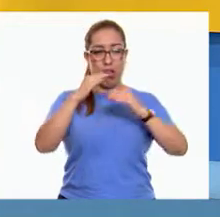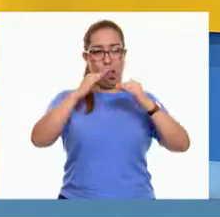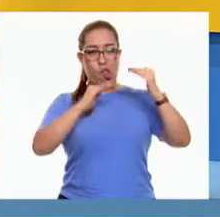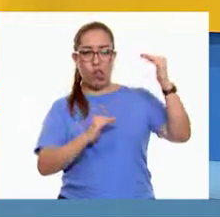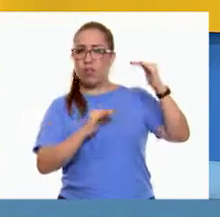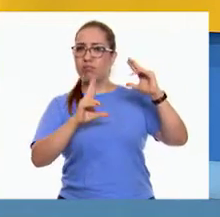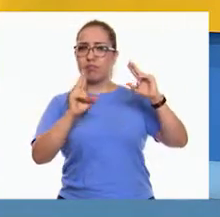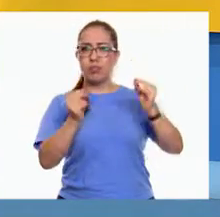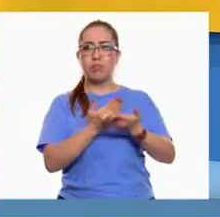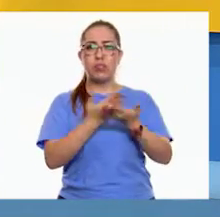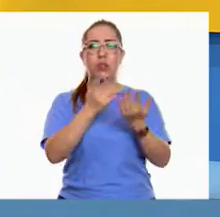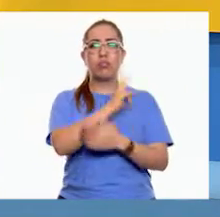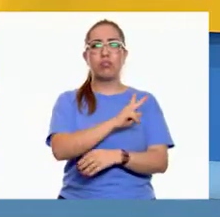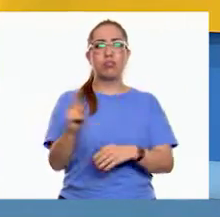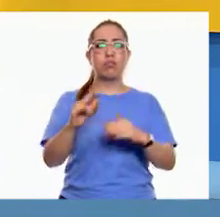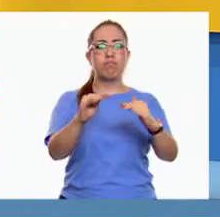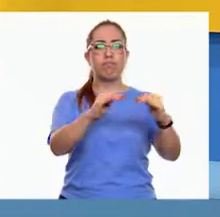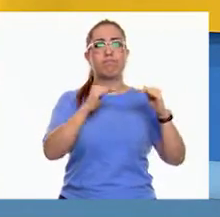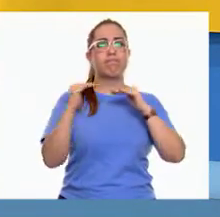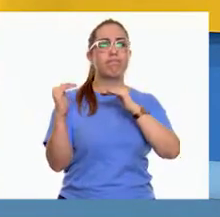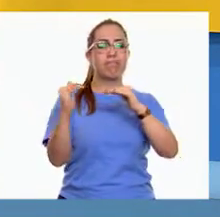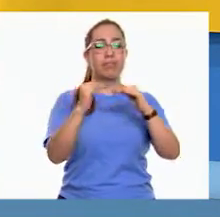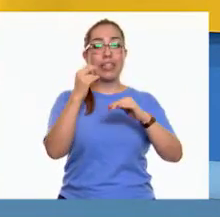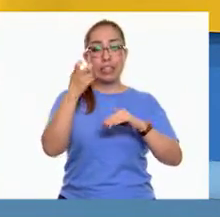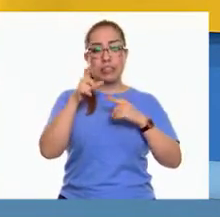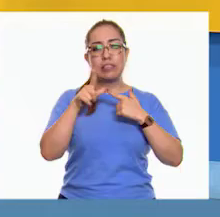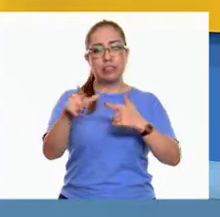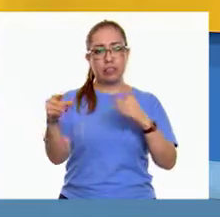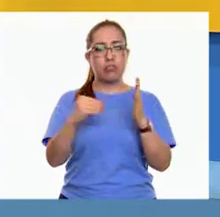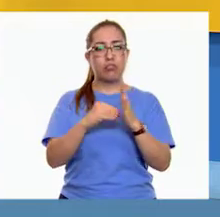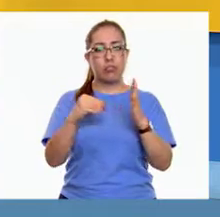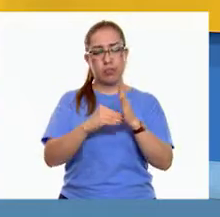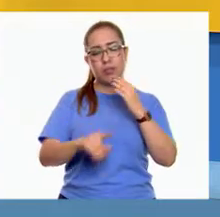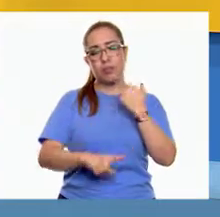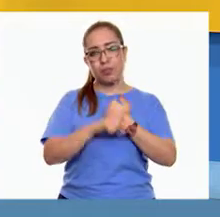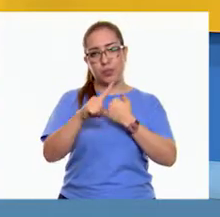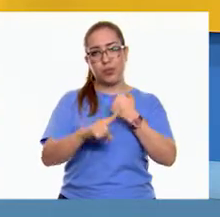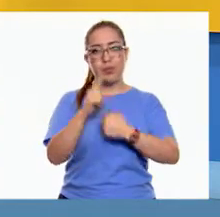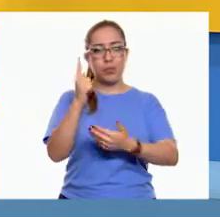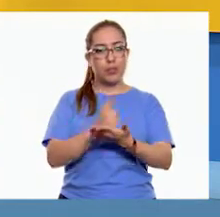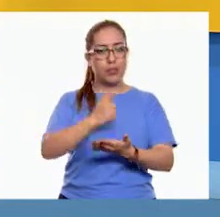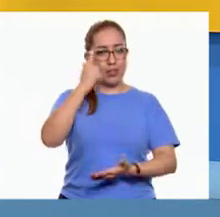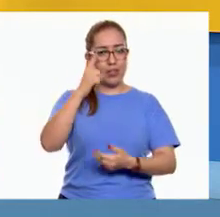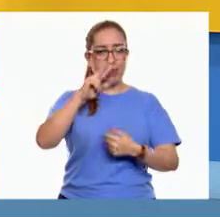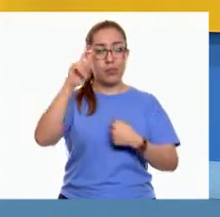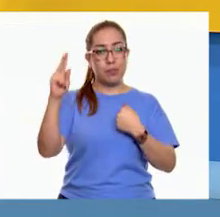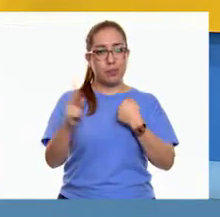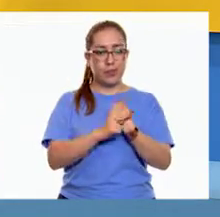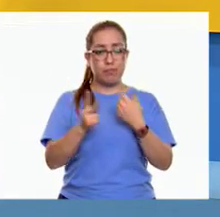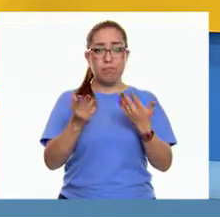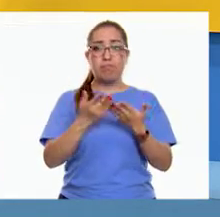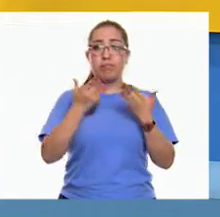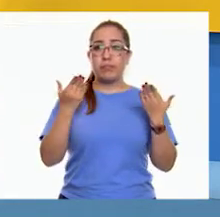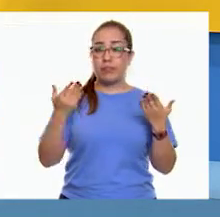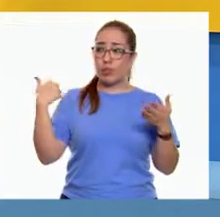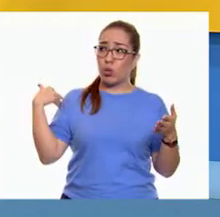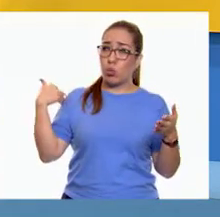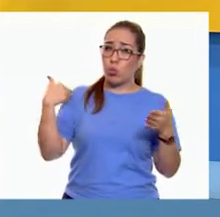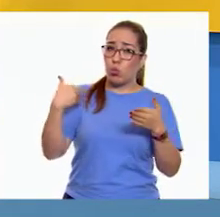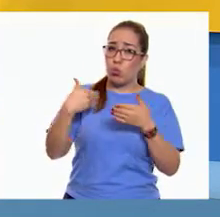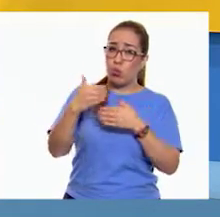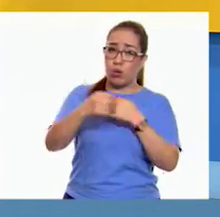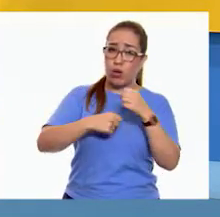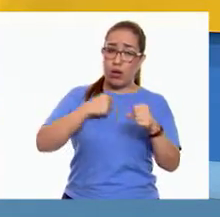sigue siendo uno de los problemas sociales más graves de nuestro país. Y a lo largo de las décadas, la Secretaría de Educación eso ha